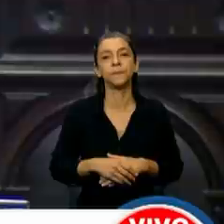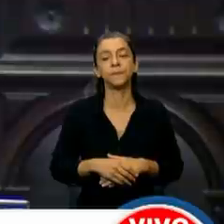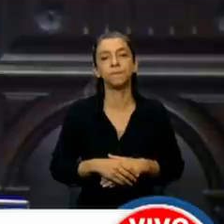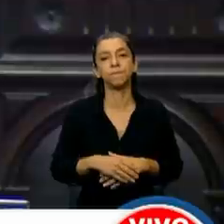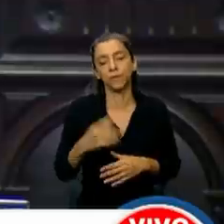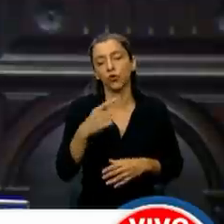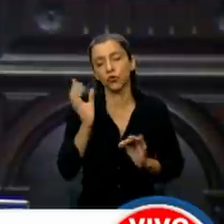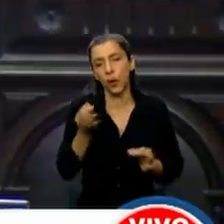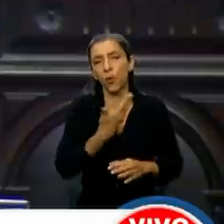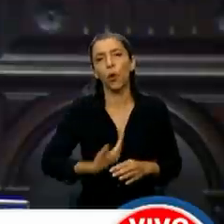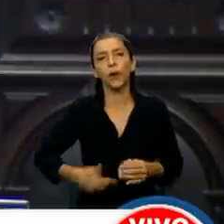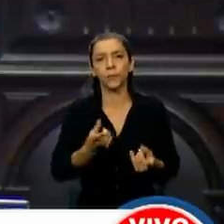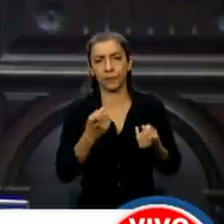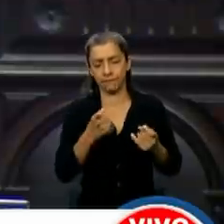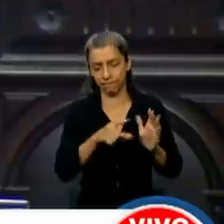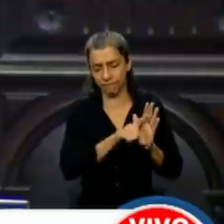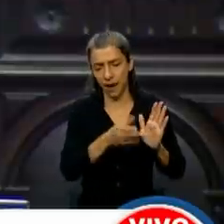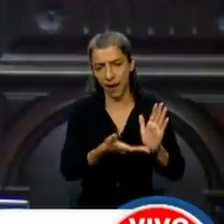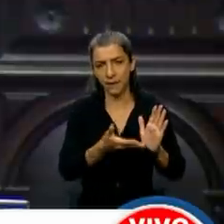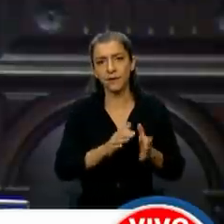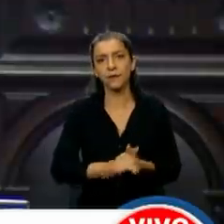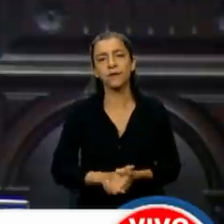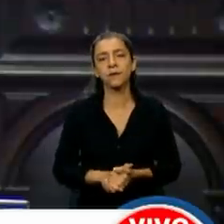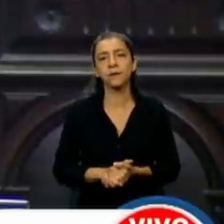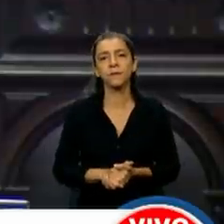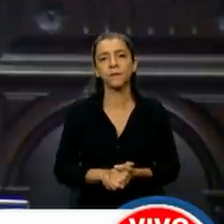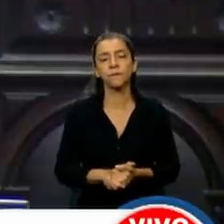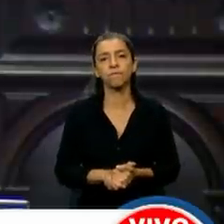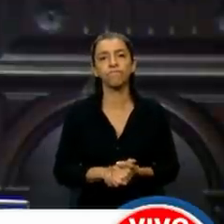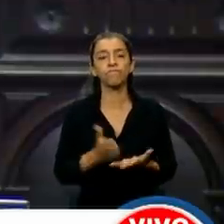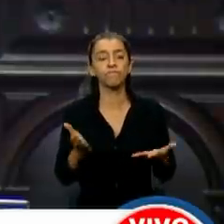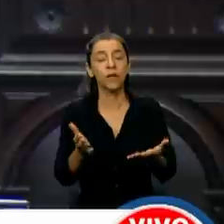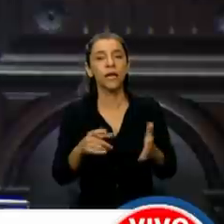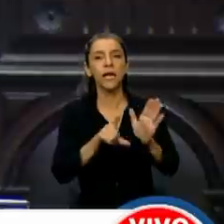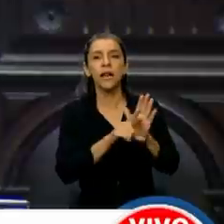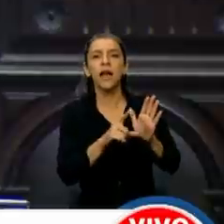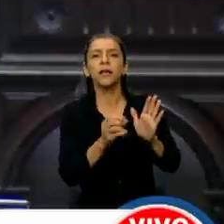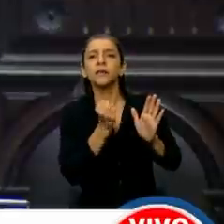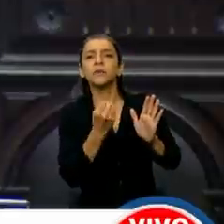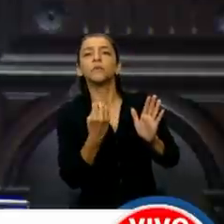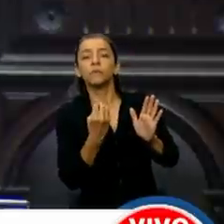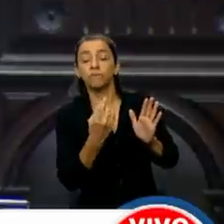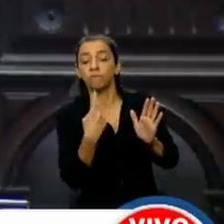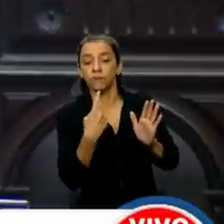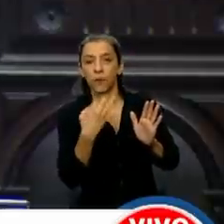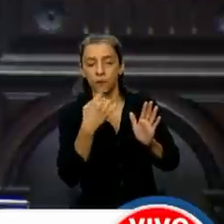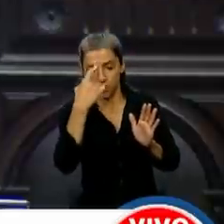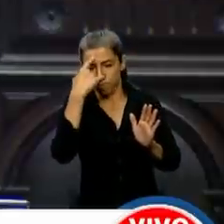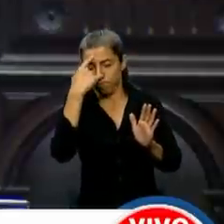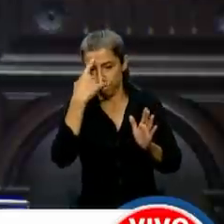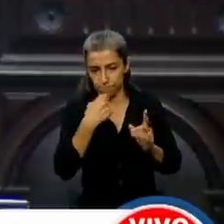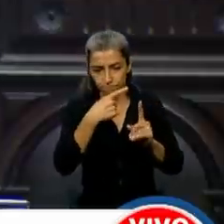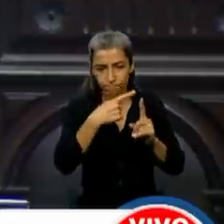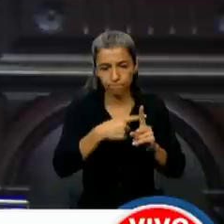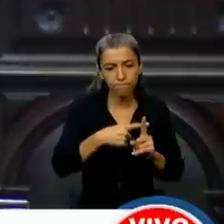gobierno es justamente presupuestar es presuponer de dónde van a salir